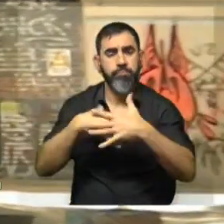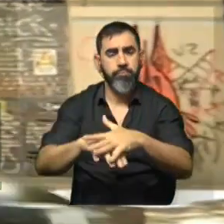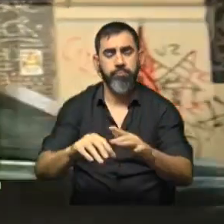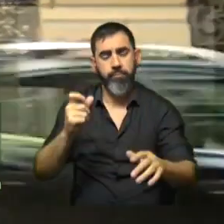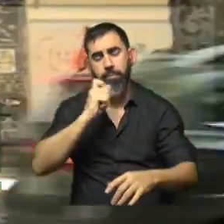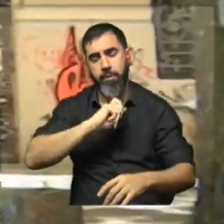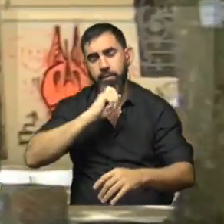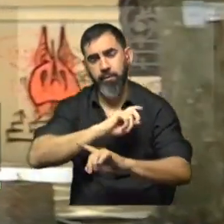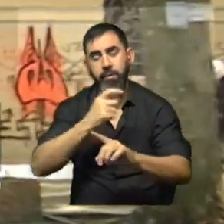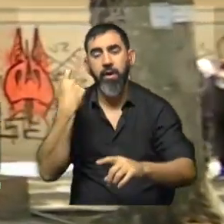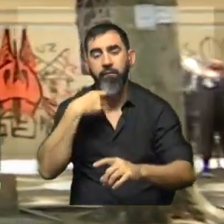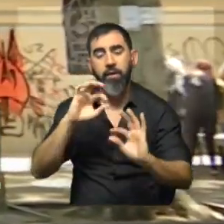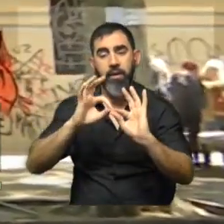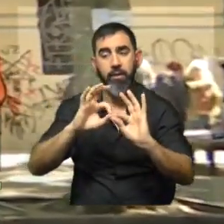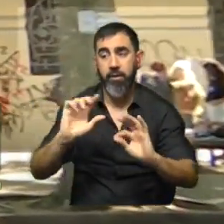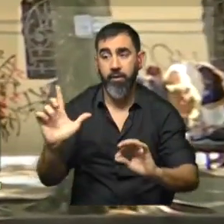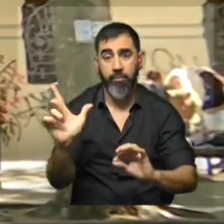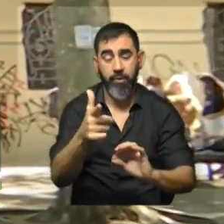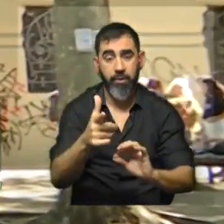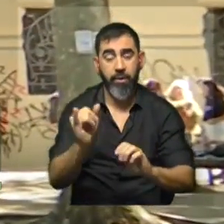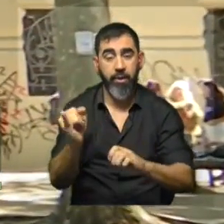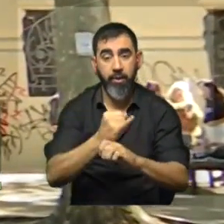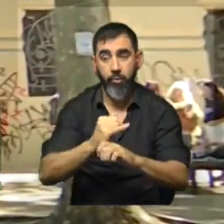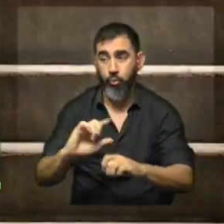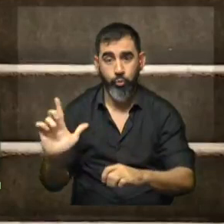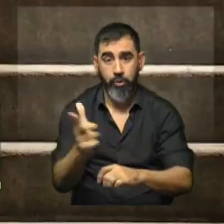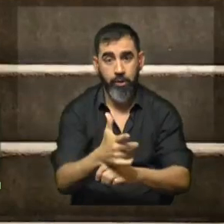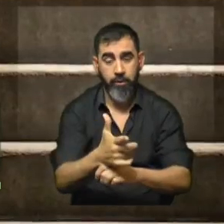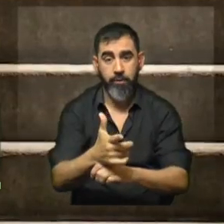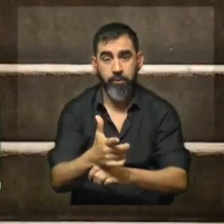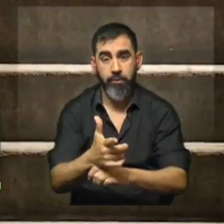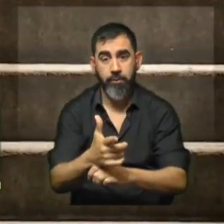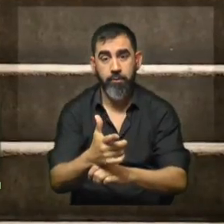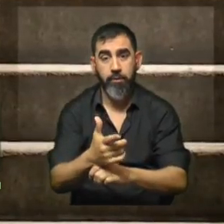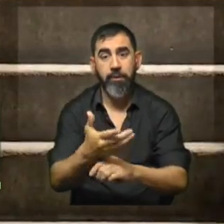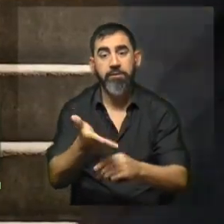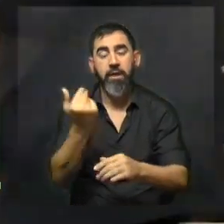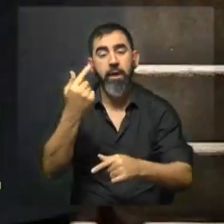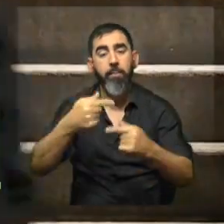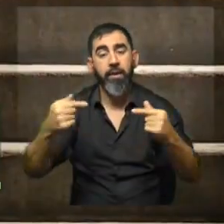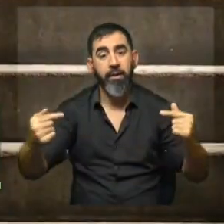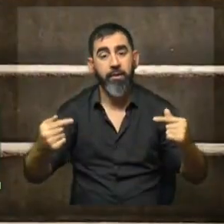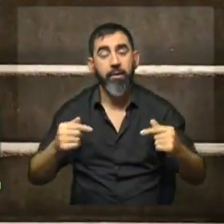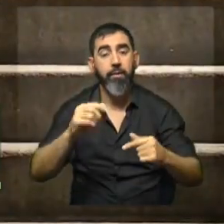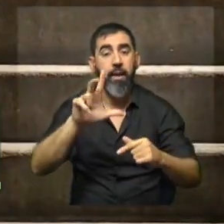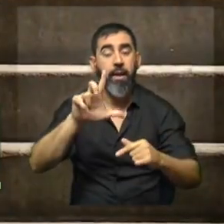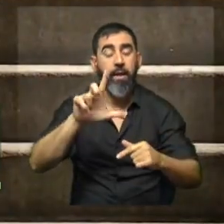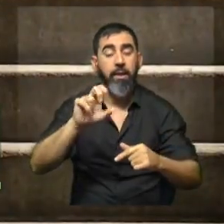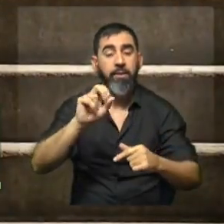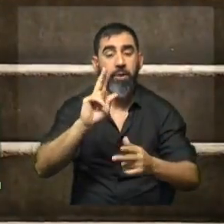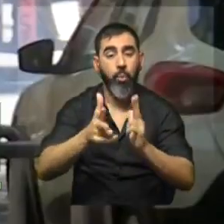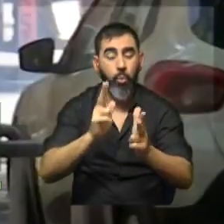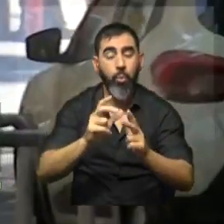así. Le faltan intérpretes institucionales, le sacaron materias, de hecho, como LSU y